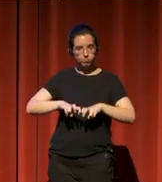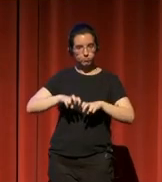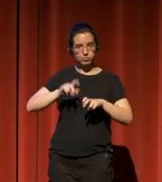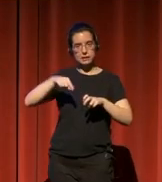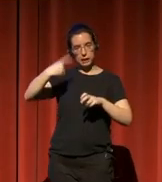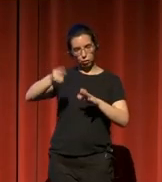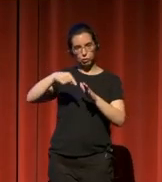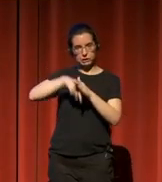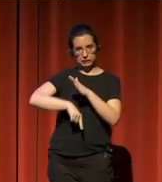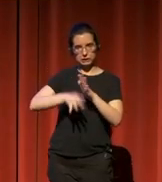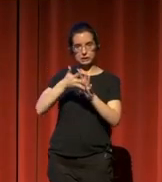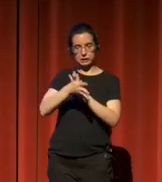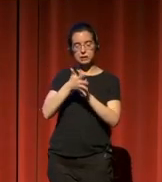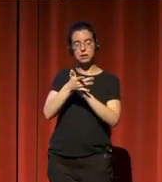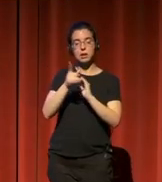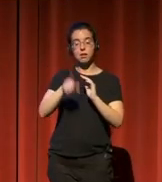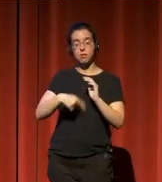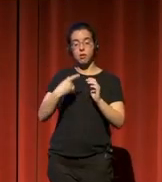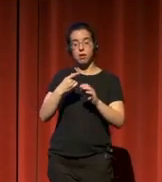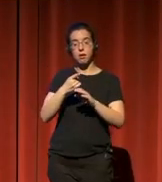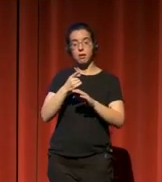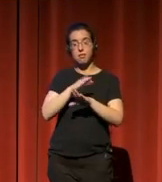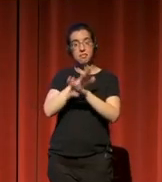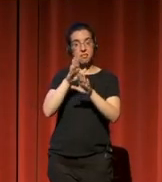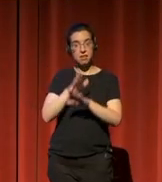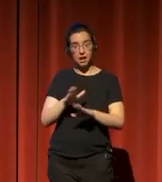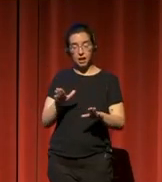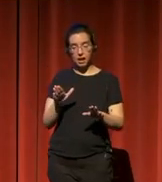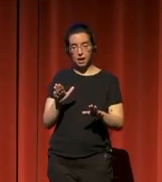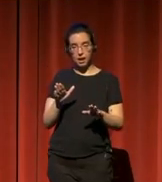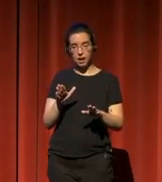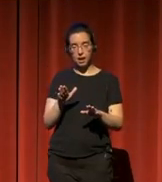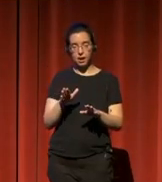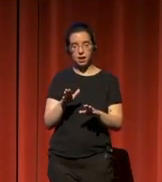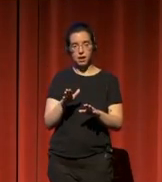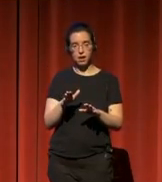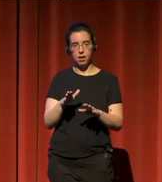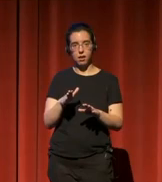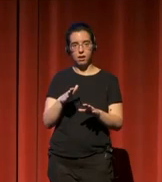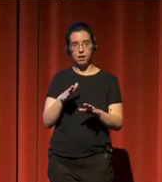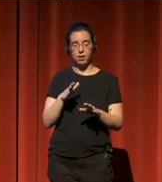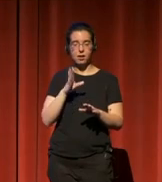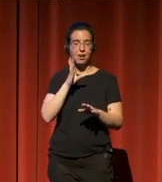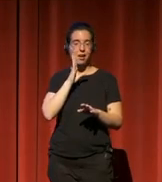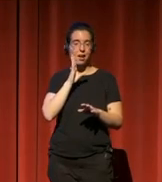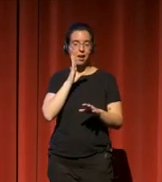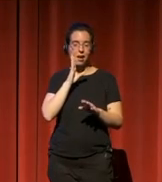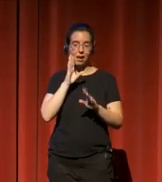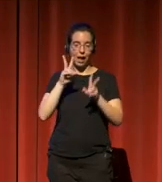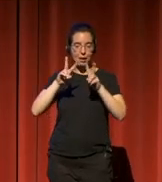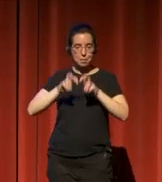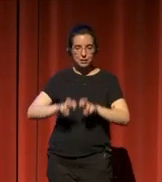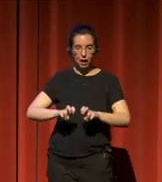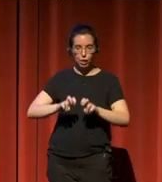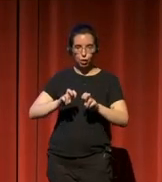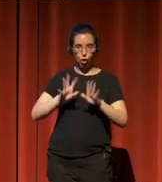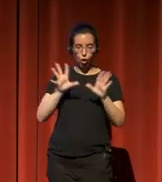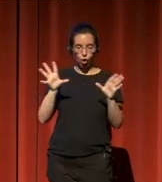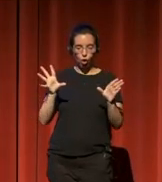contundente Y por último eh de lo que o sea como se desprende del resto de la investigación